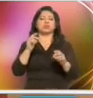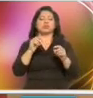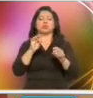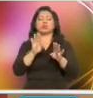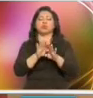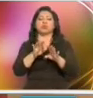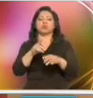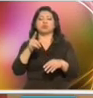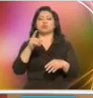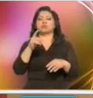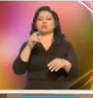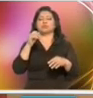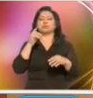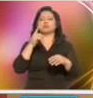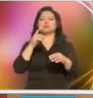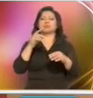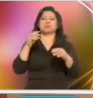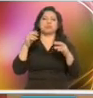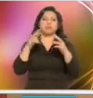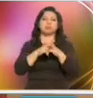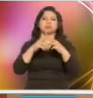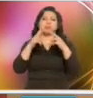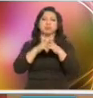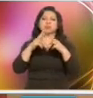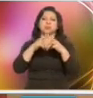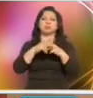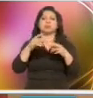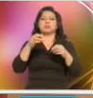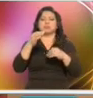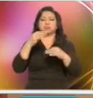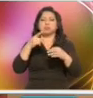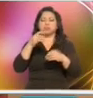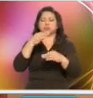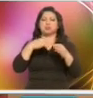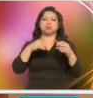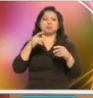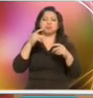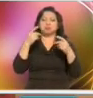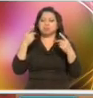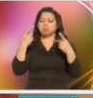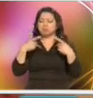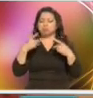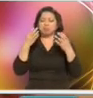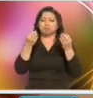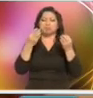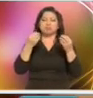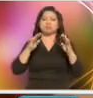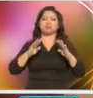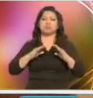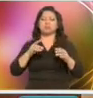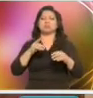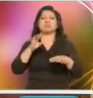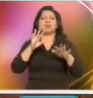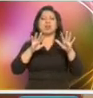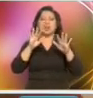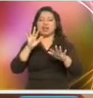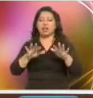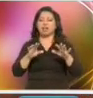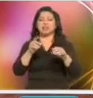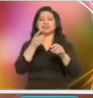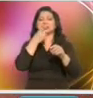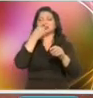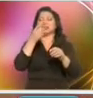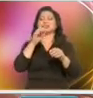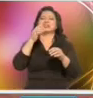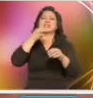que haber un armisticio o un momento de neutralidad para que pudieran recoger cadáveres, tuvieron